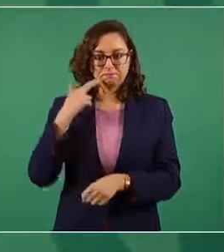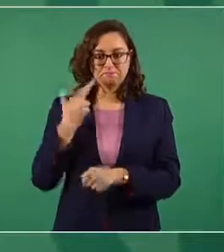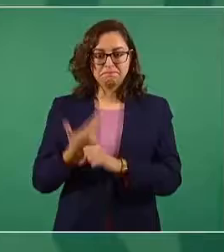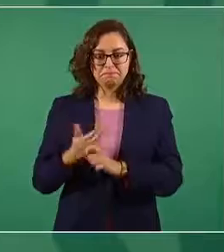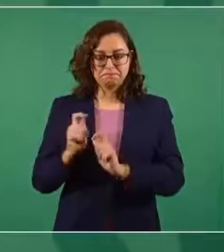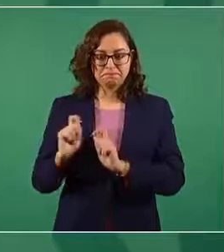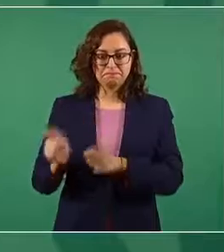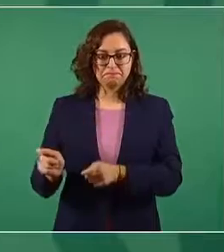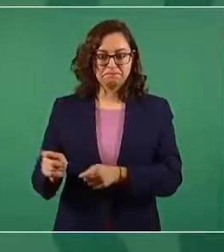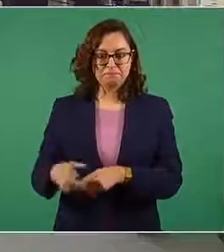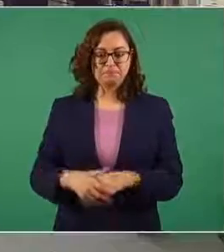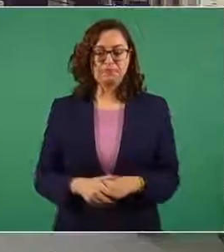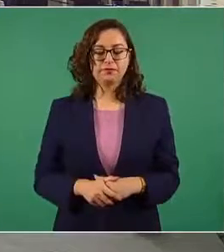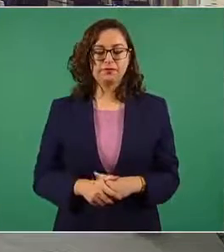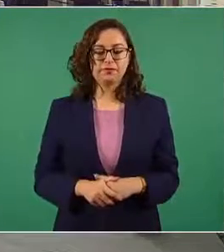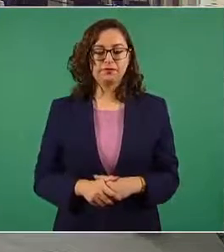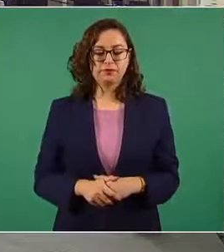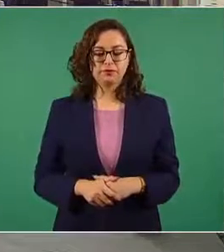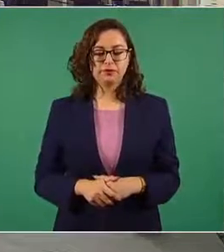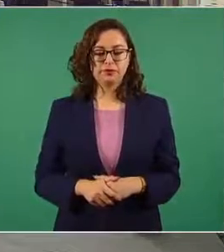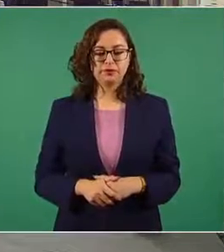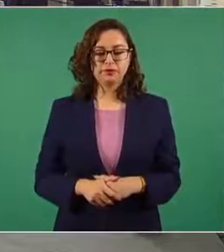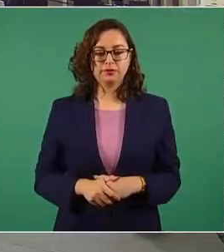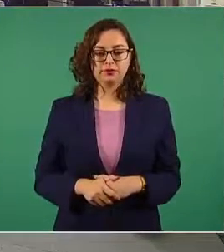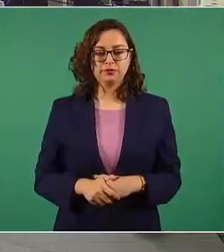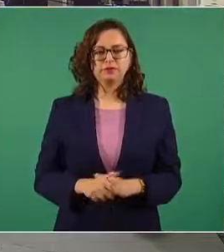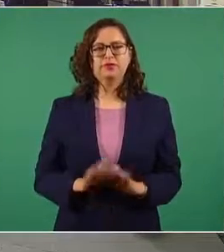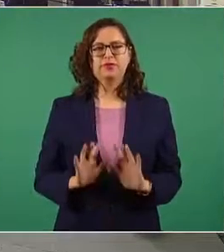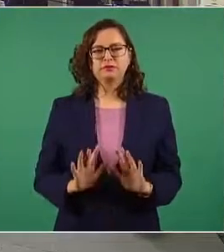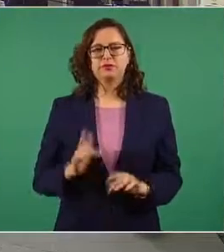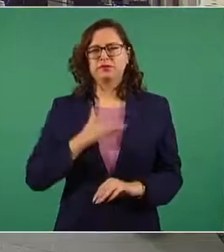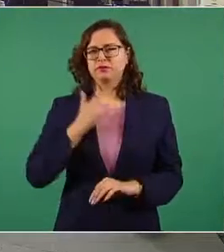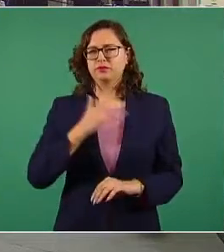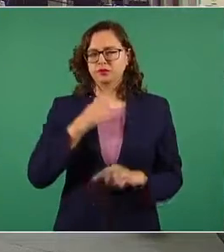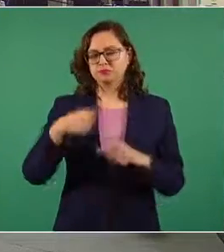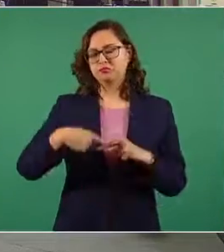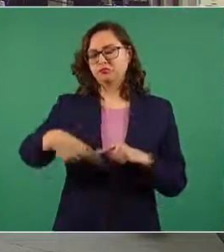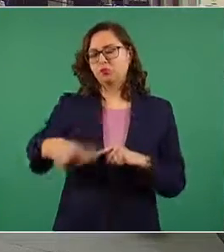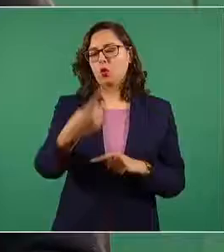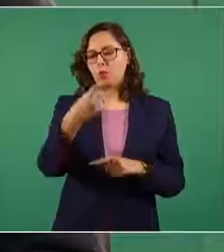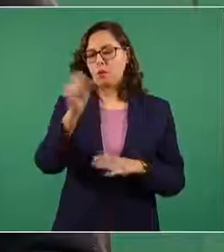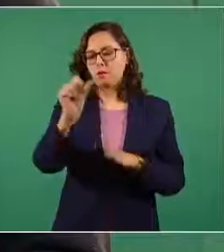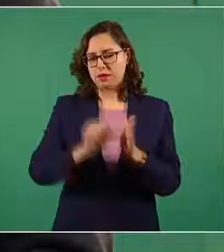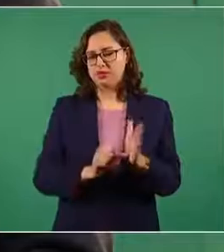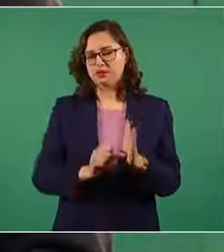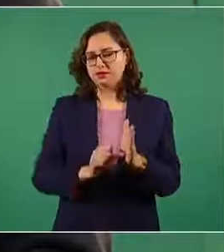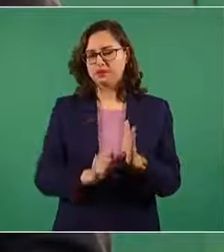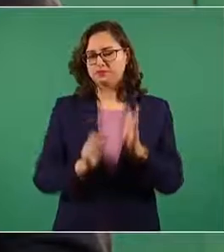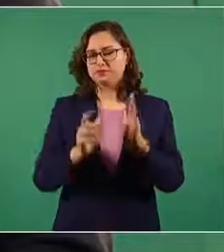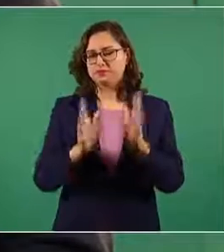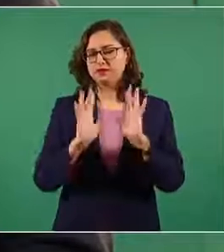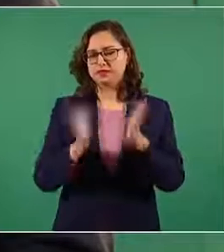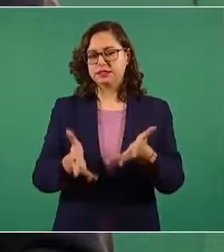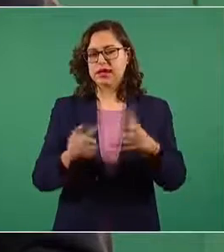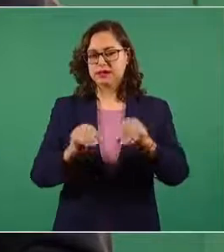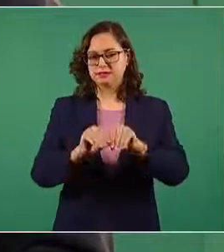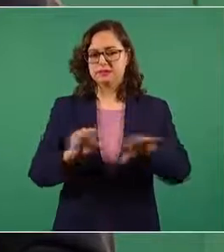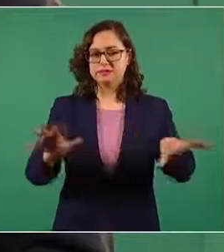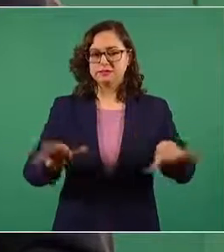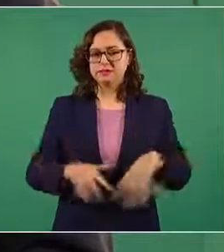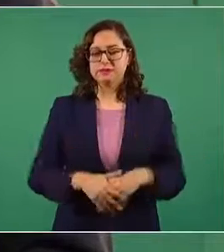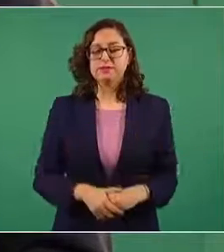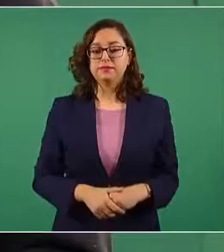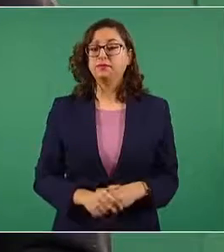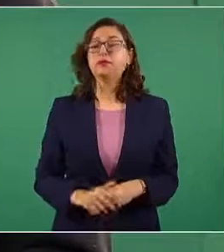corresponde. Pero ya tiene que haber respuesta en un mes. Es como el caso del gas de bienestar.